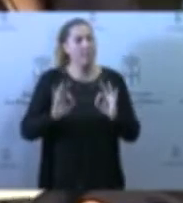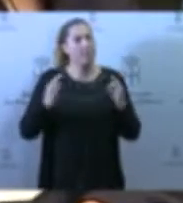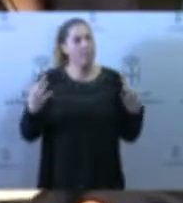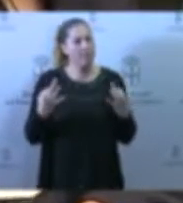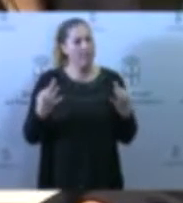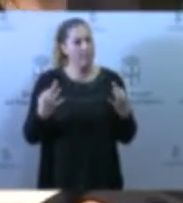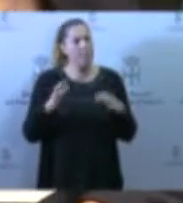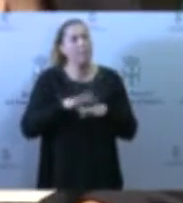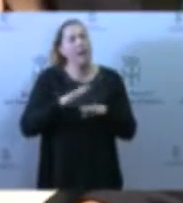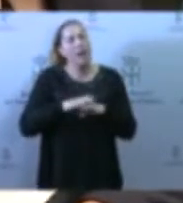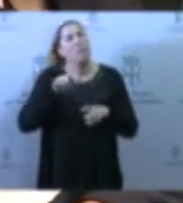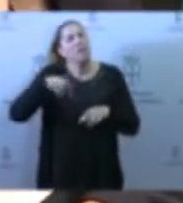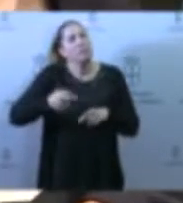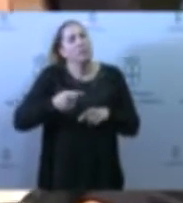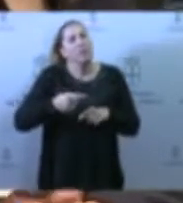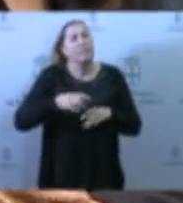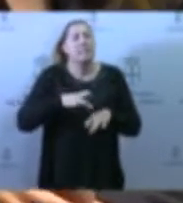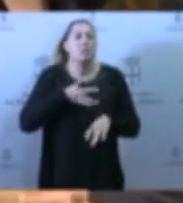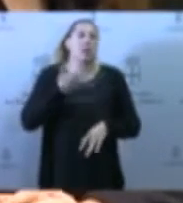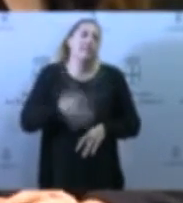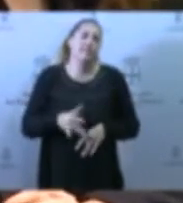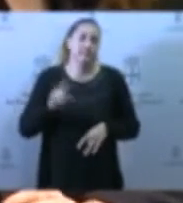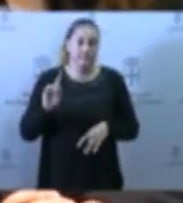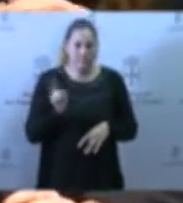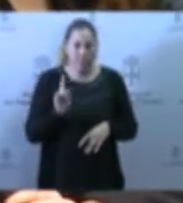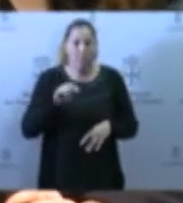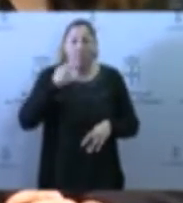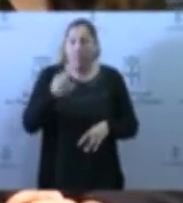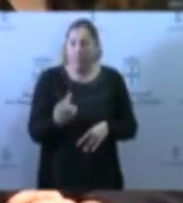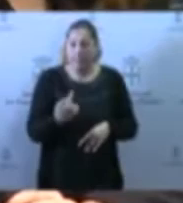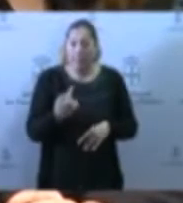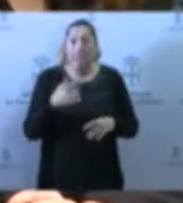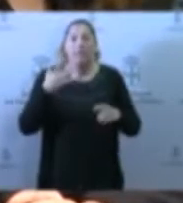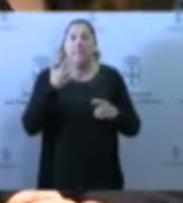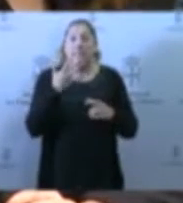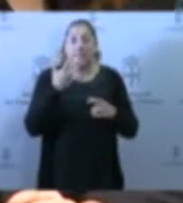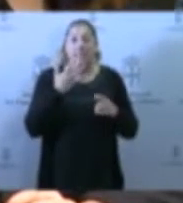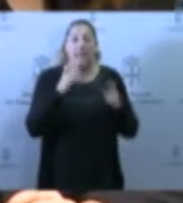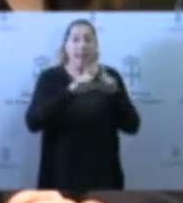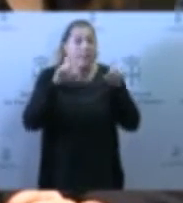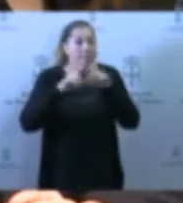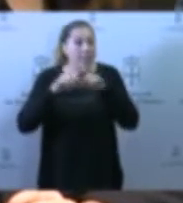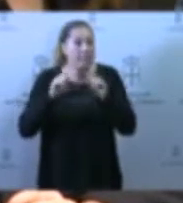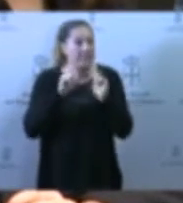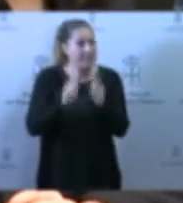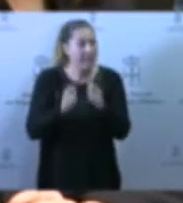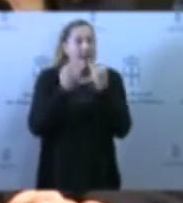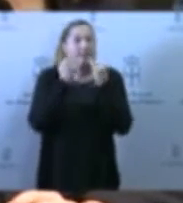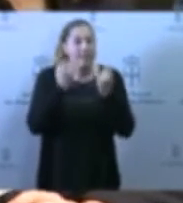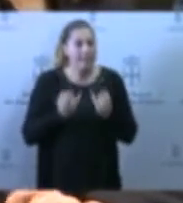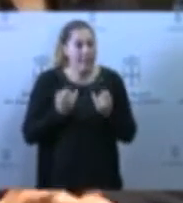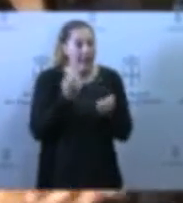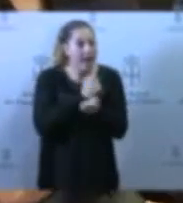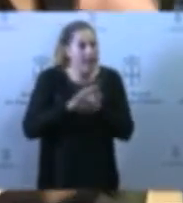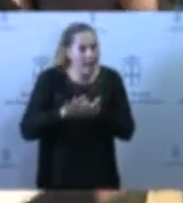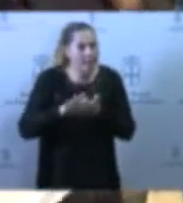que lamentar. Decíanlo desde la UCE estos días, ¿no? Si los distribuidores de energía, si os sal gratis estos